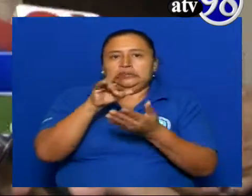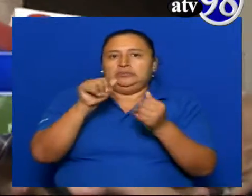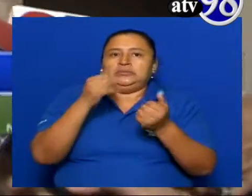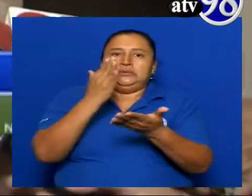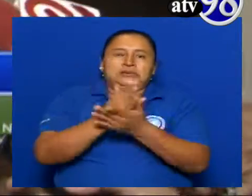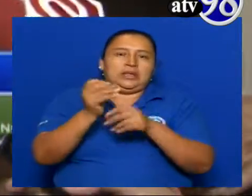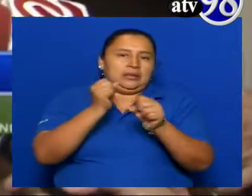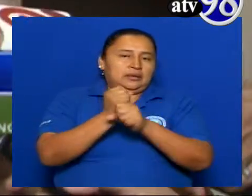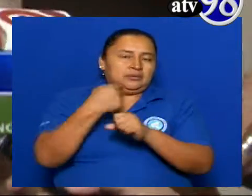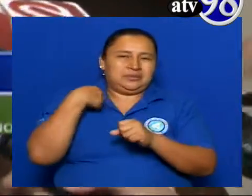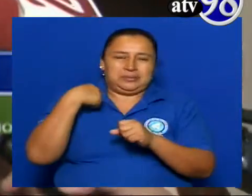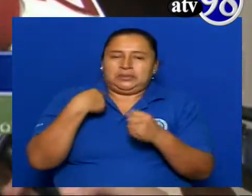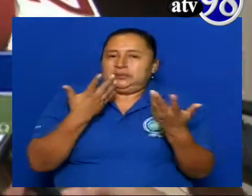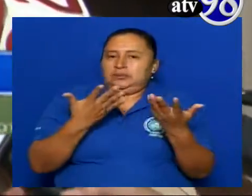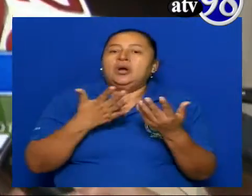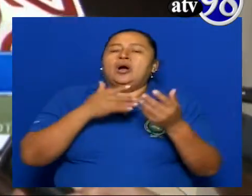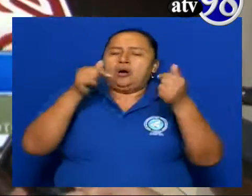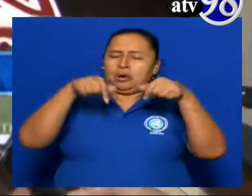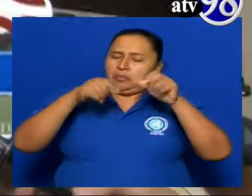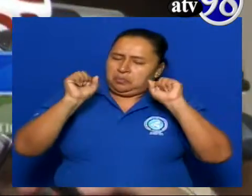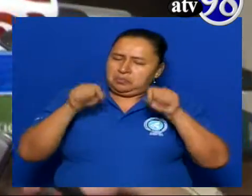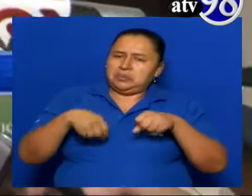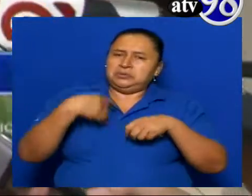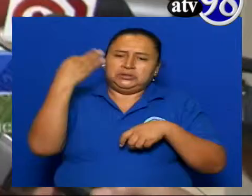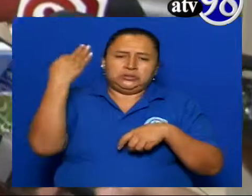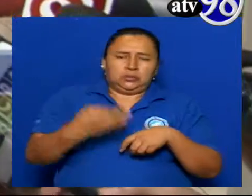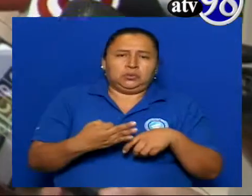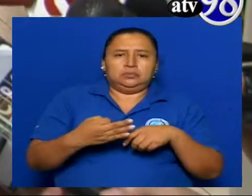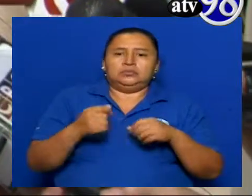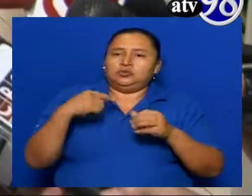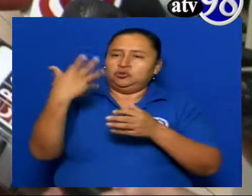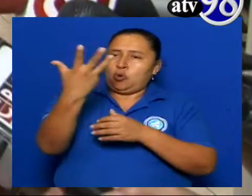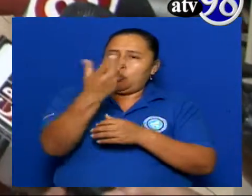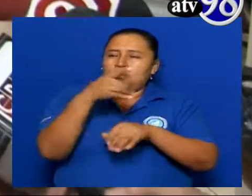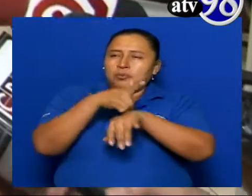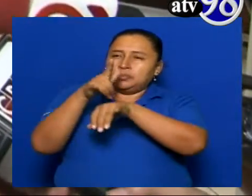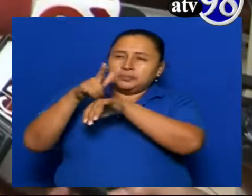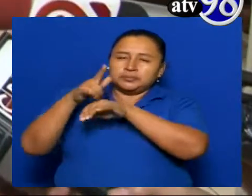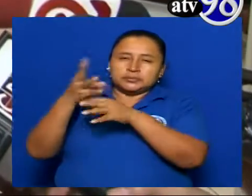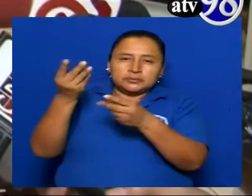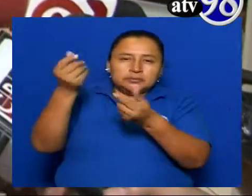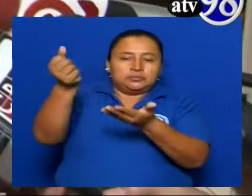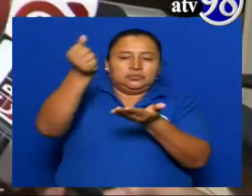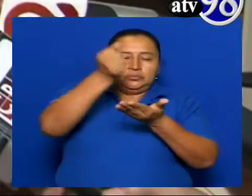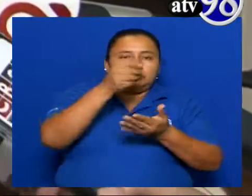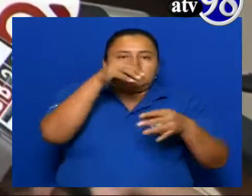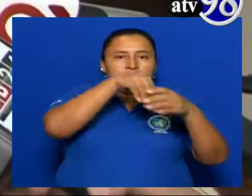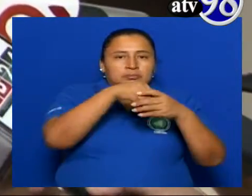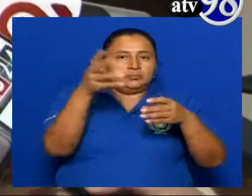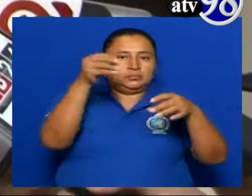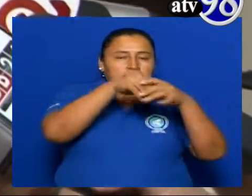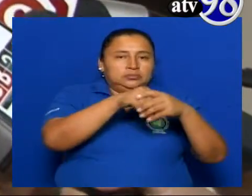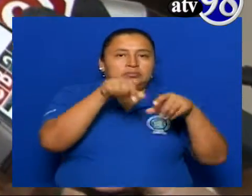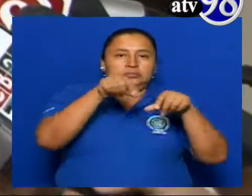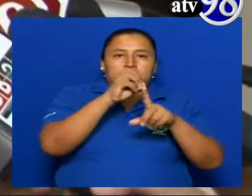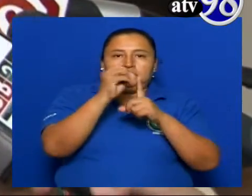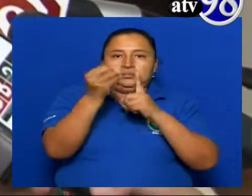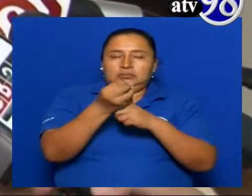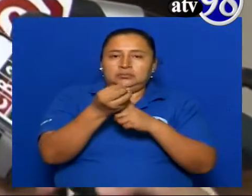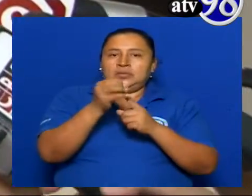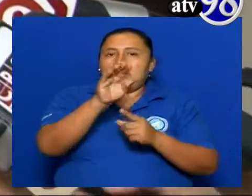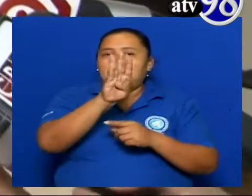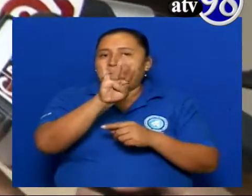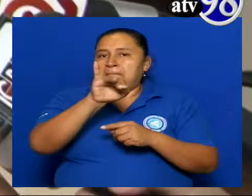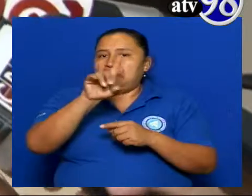ahora sí ya podemos tener total certidumbre que los recursos que estamos incorporando de cooperación de organismos como el